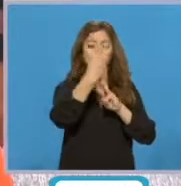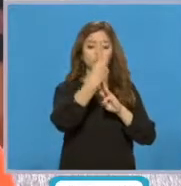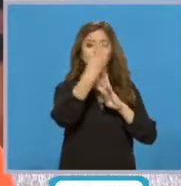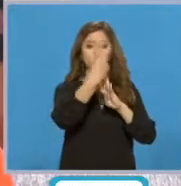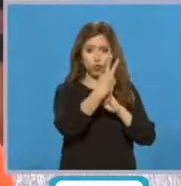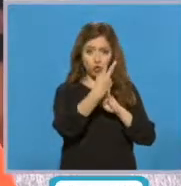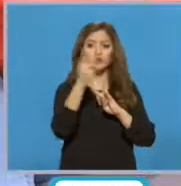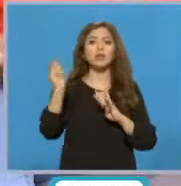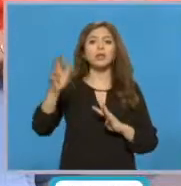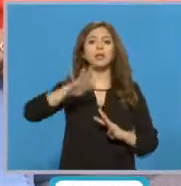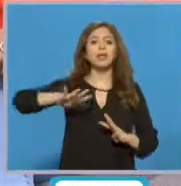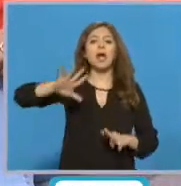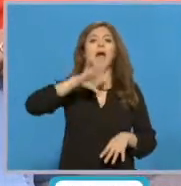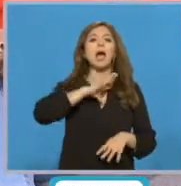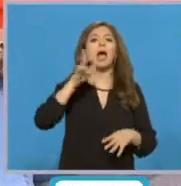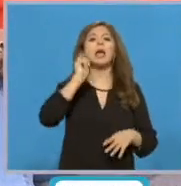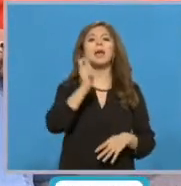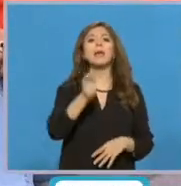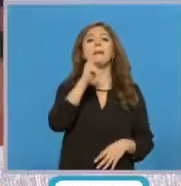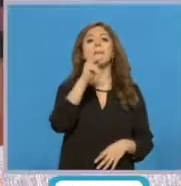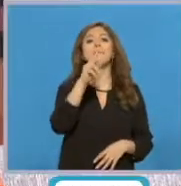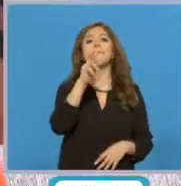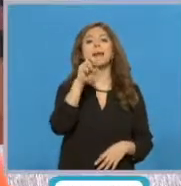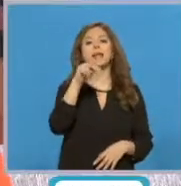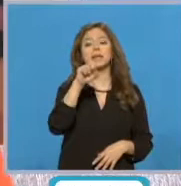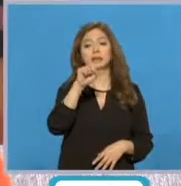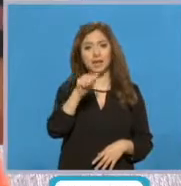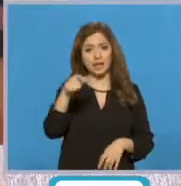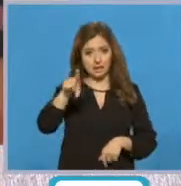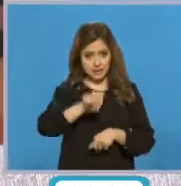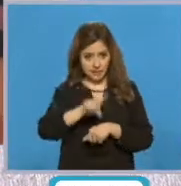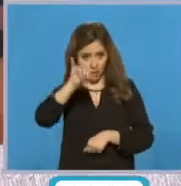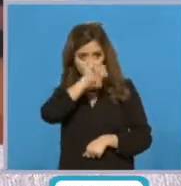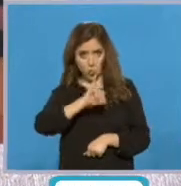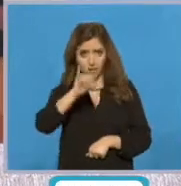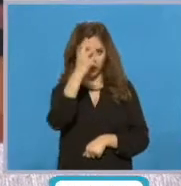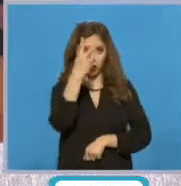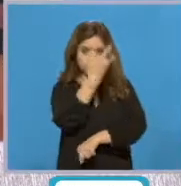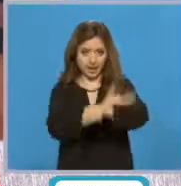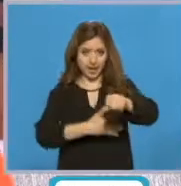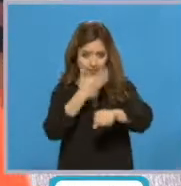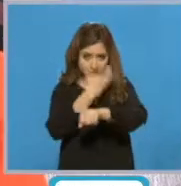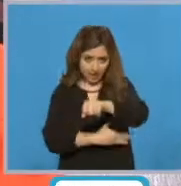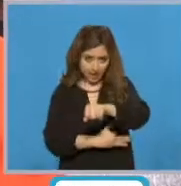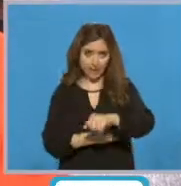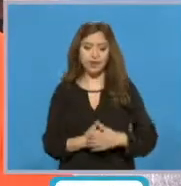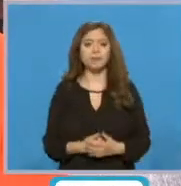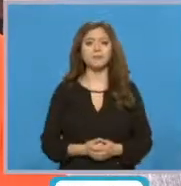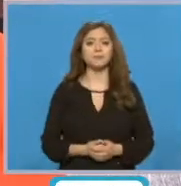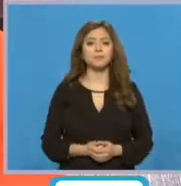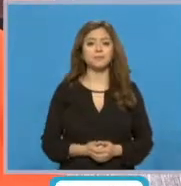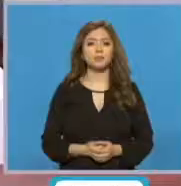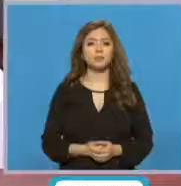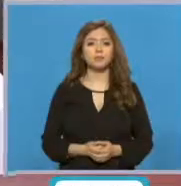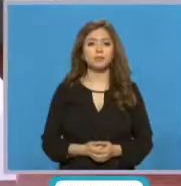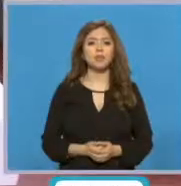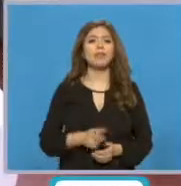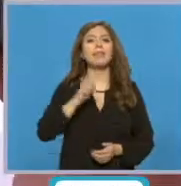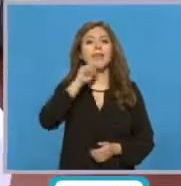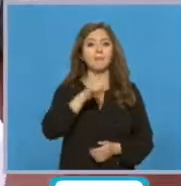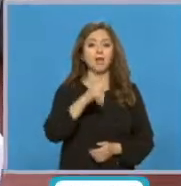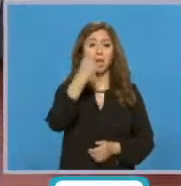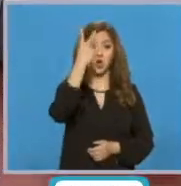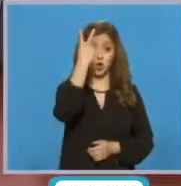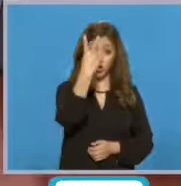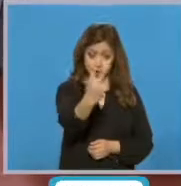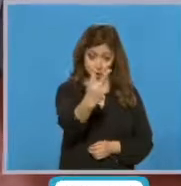con prensa. Va a estar los queridos compañeros de prensa. ¿Jueves a las 2 de la tarde? Jueves a las 2 de la tarde, y 2 ¿Dos? pases dobles para el estreno. El